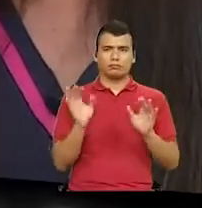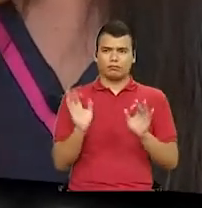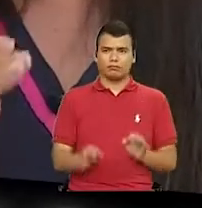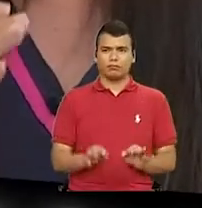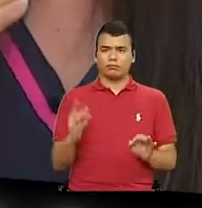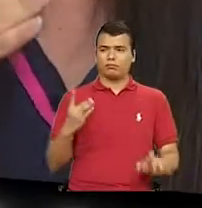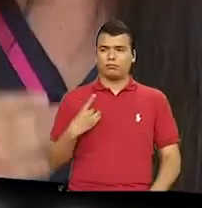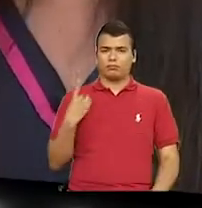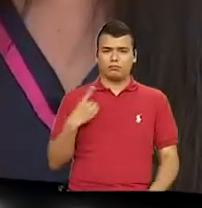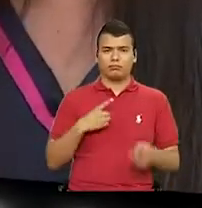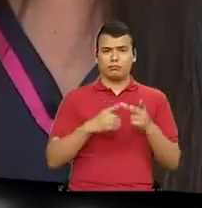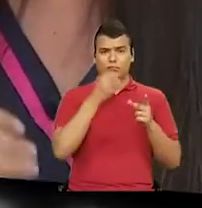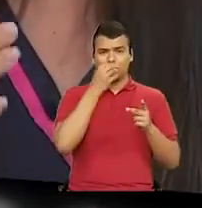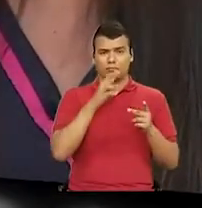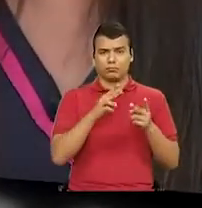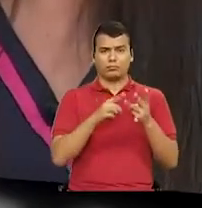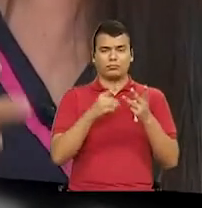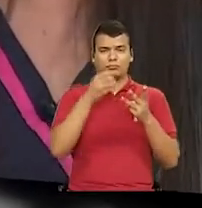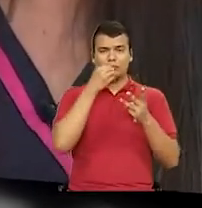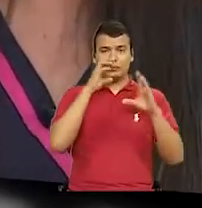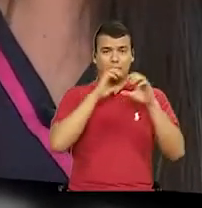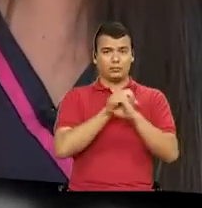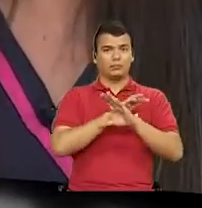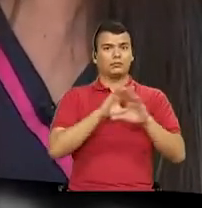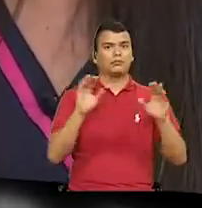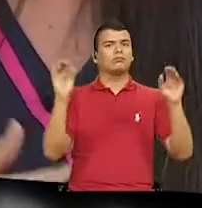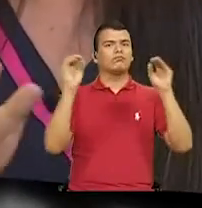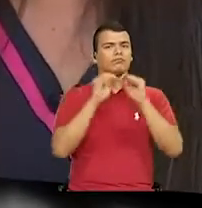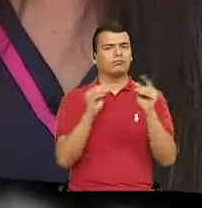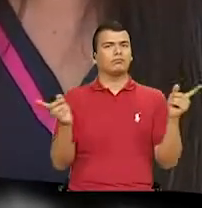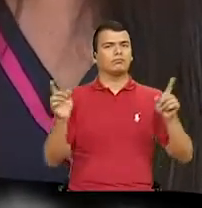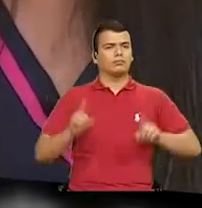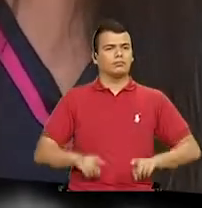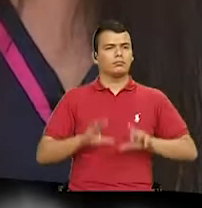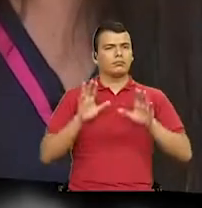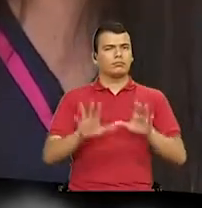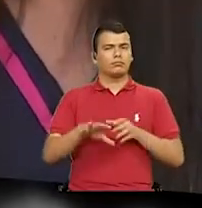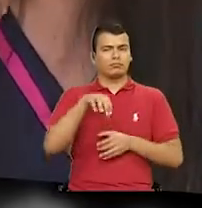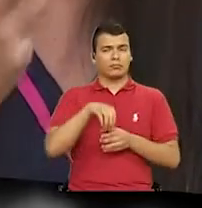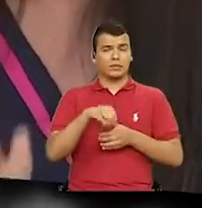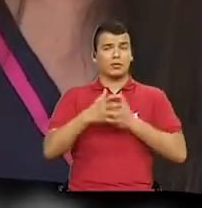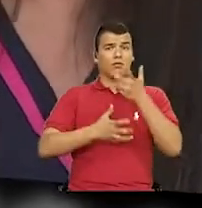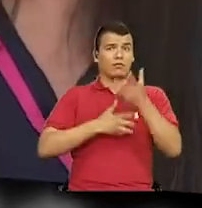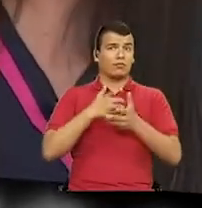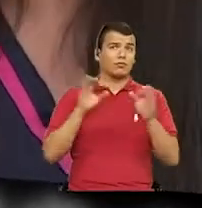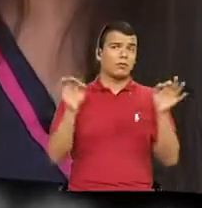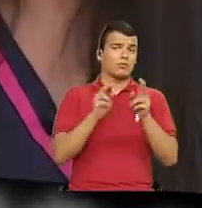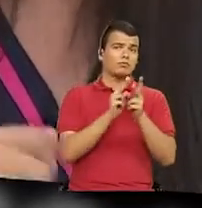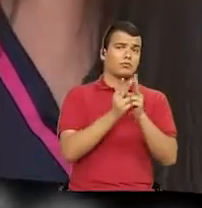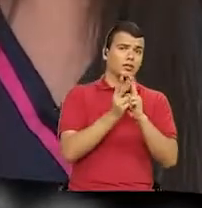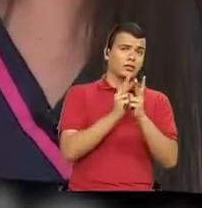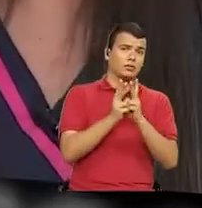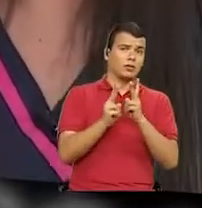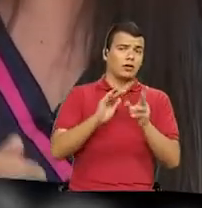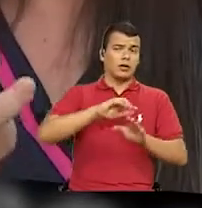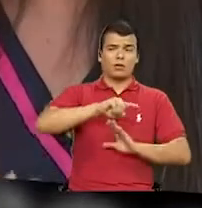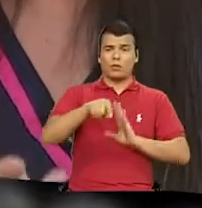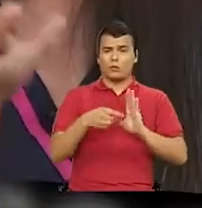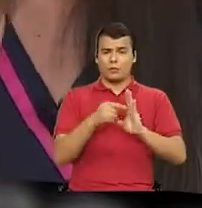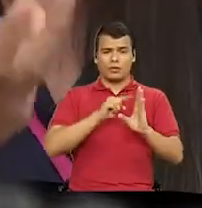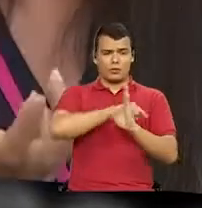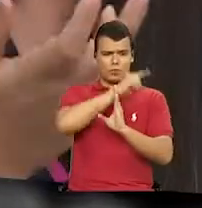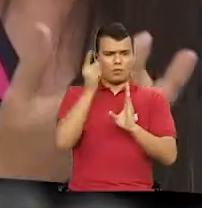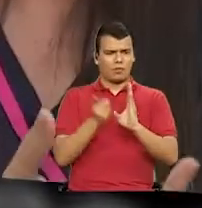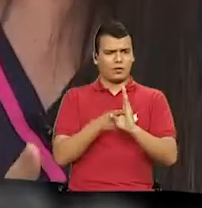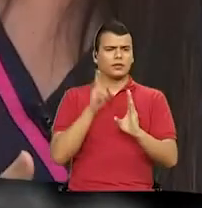nuestro desayuno, nuestro almuerzo y nuestra comida deberían estar acompañados de al menos alguna fruta o alguna verdura entera,